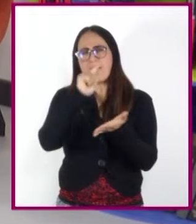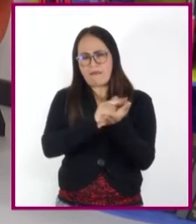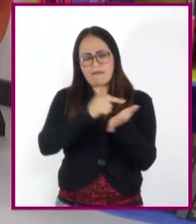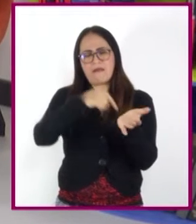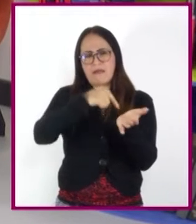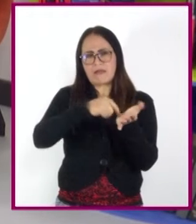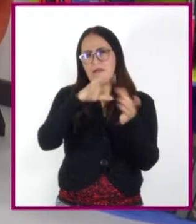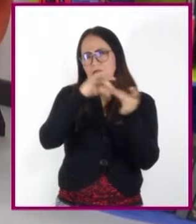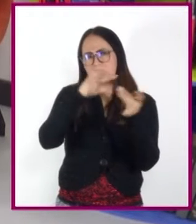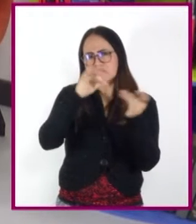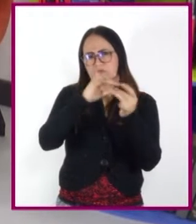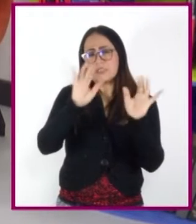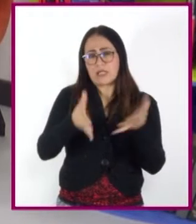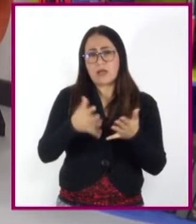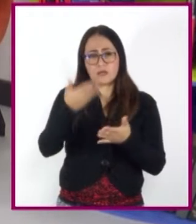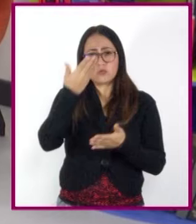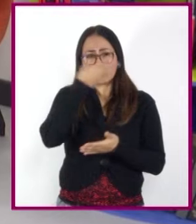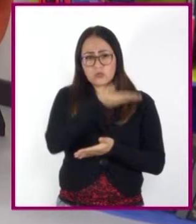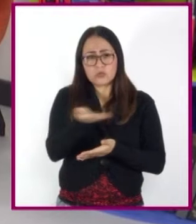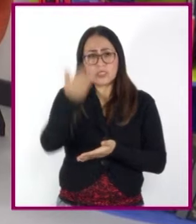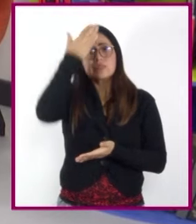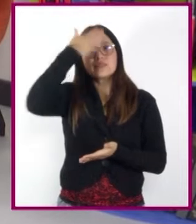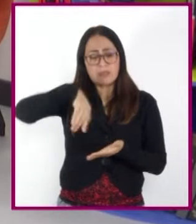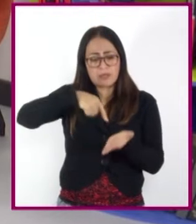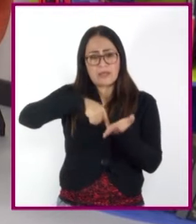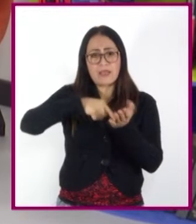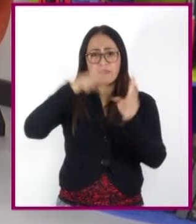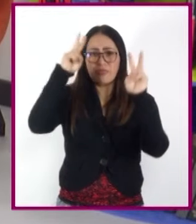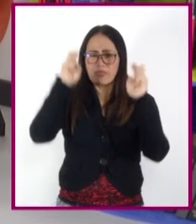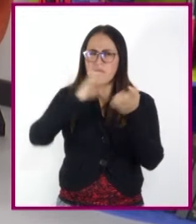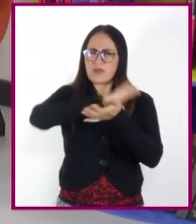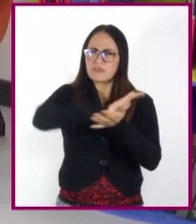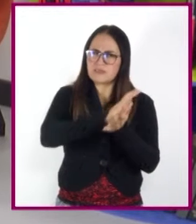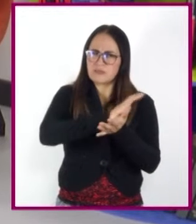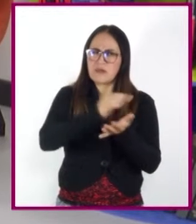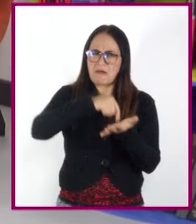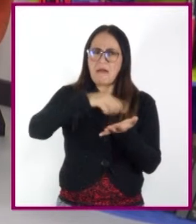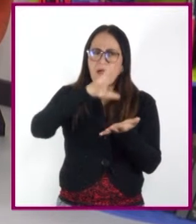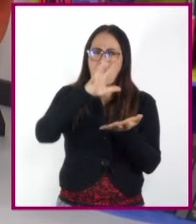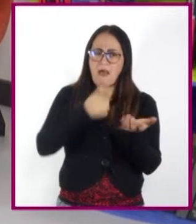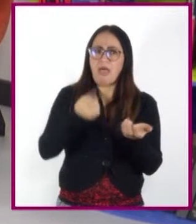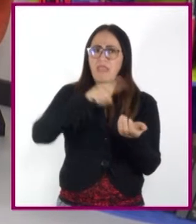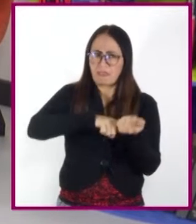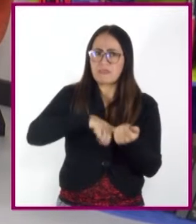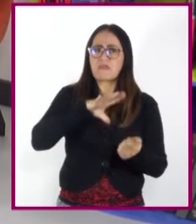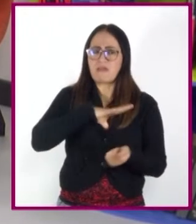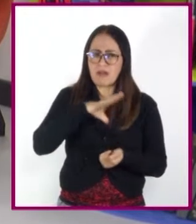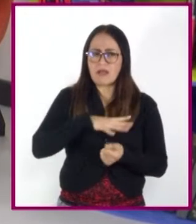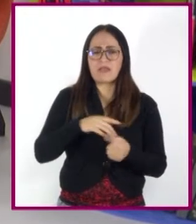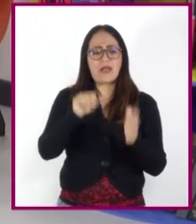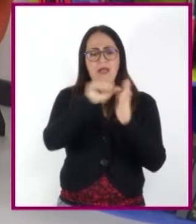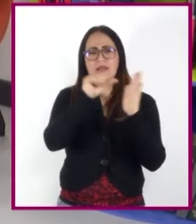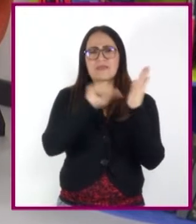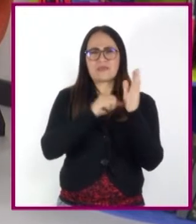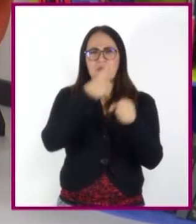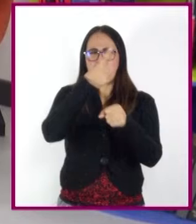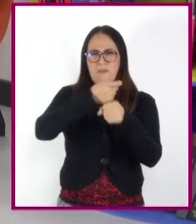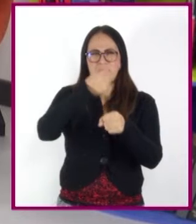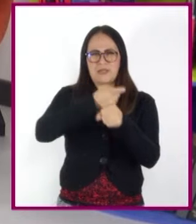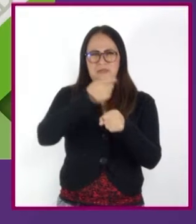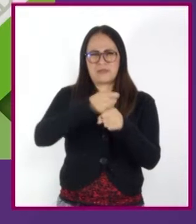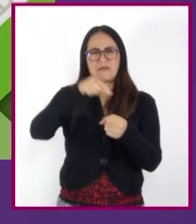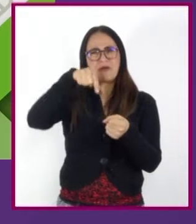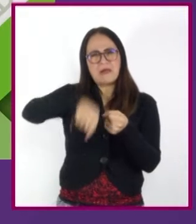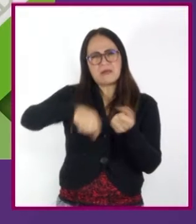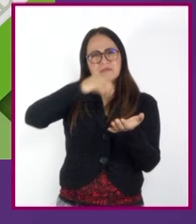¿Ustedes sabían que nuestra Constitución también aborda el tema de la discriminación? El artículo 1 constitucional establece